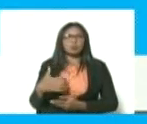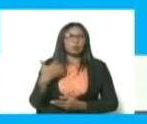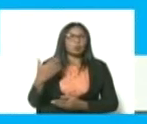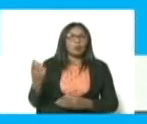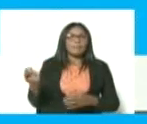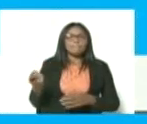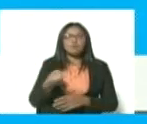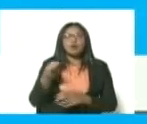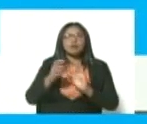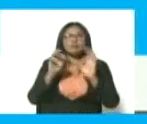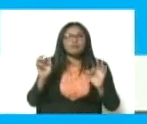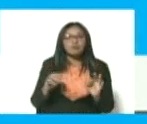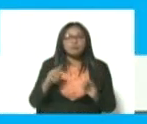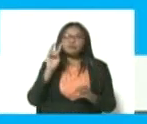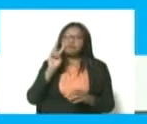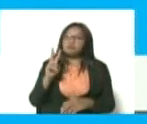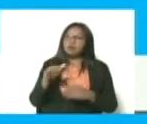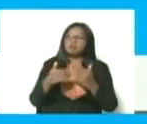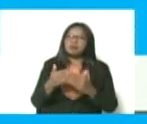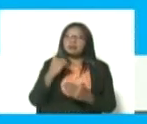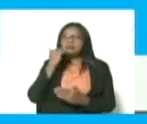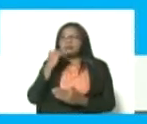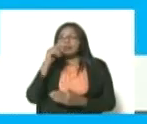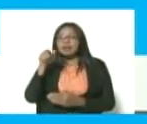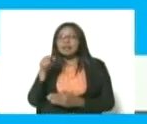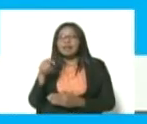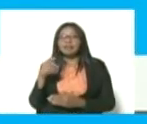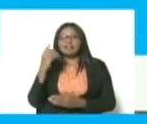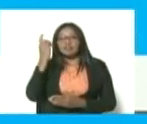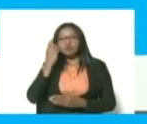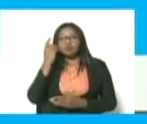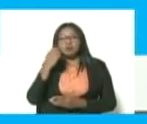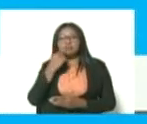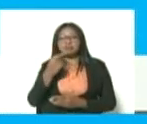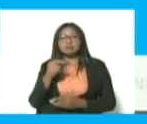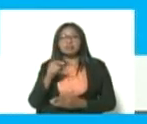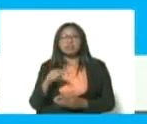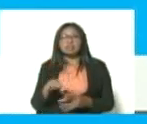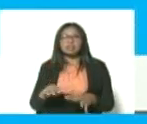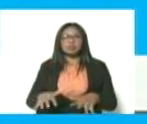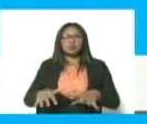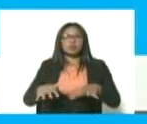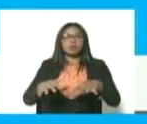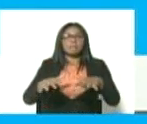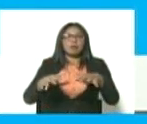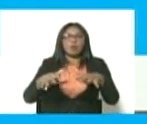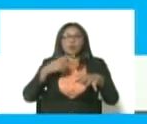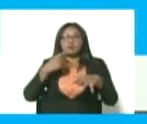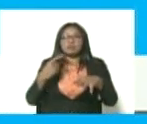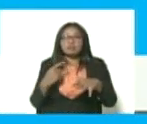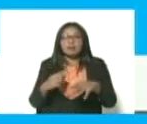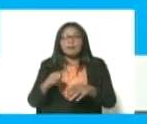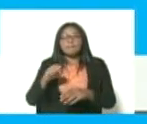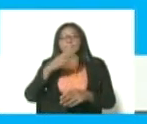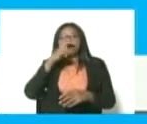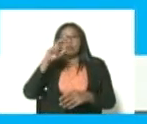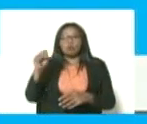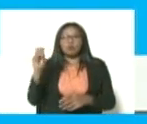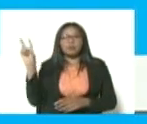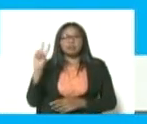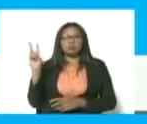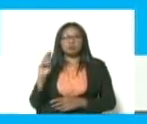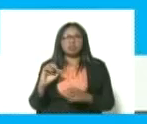A mí me cuenta gente que ha estado cerca de él, bueno, que él tiembla cuando habla de Maduro, cuando habla de Venezuela,